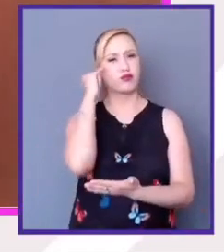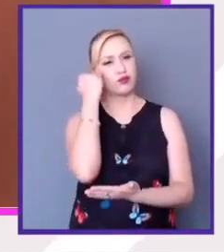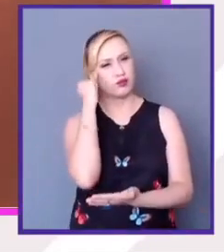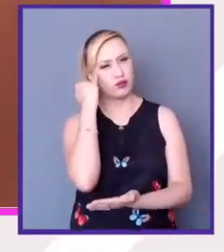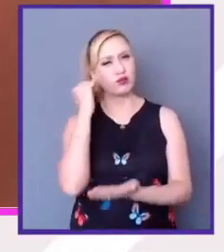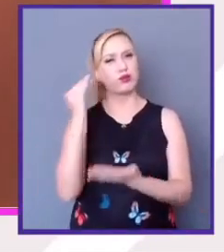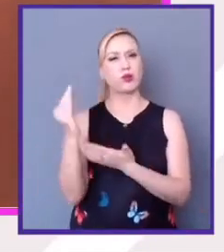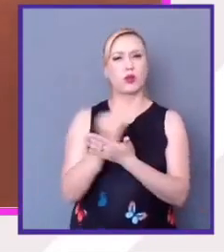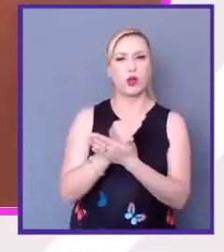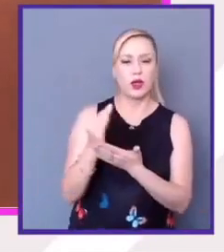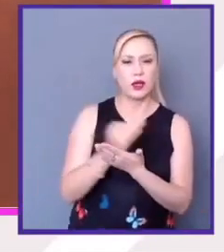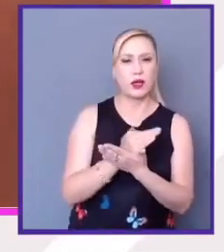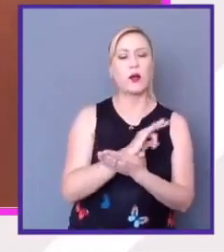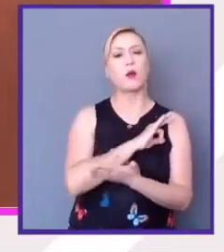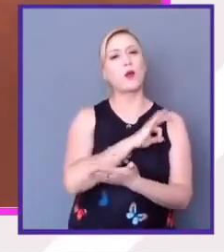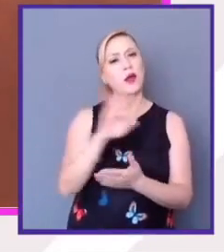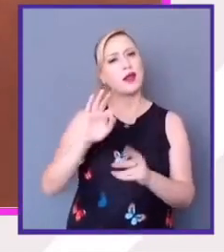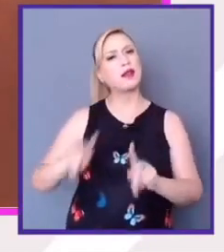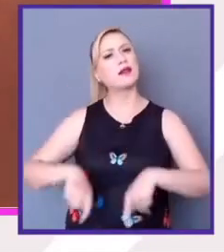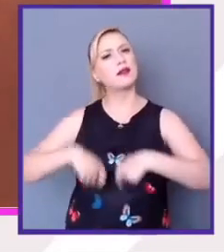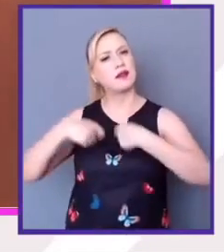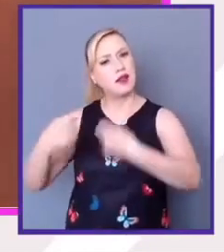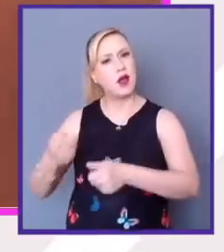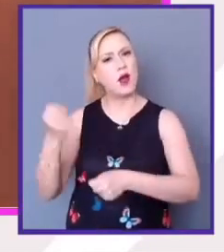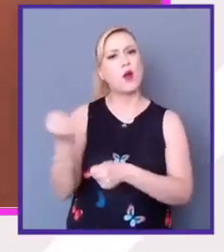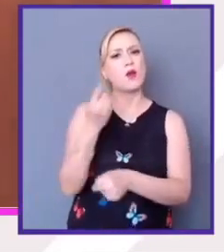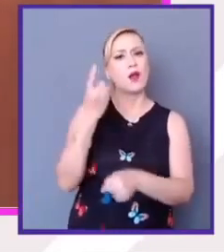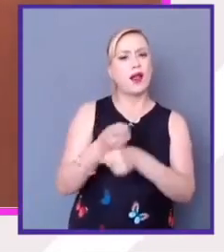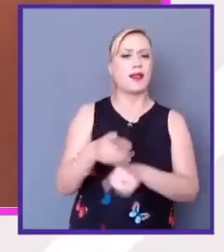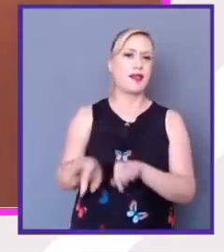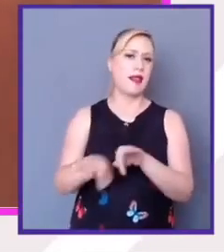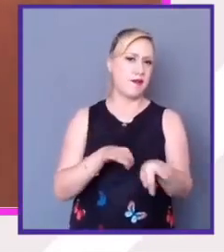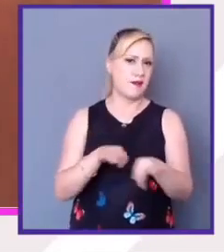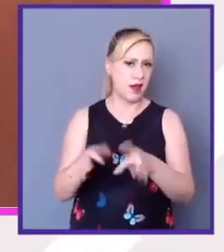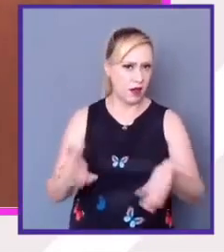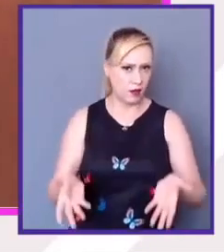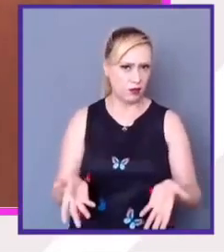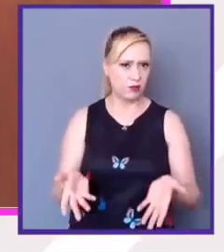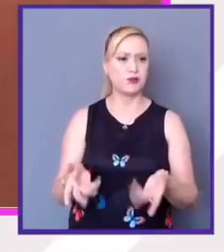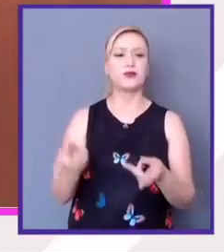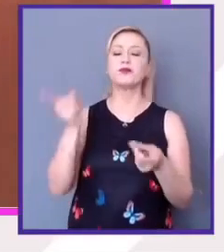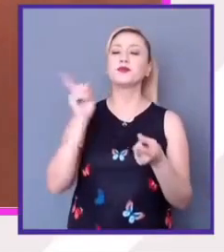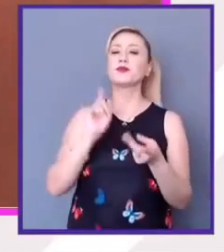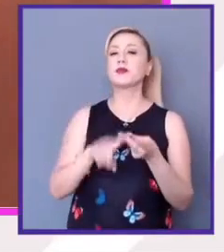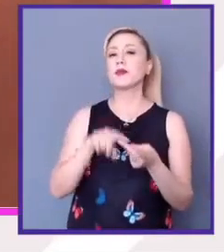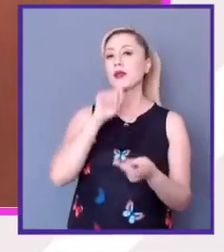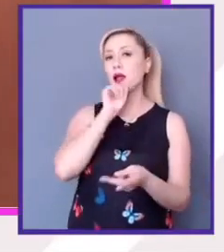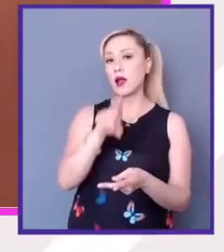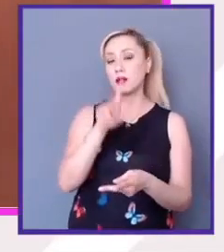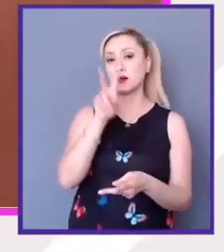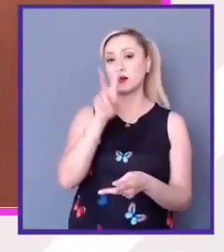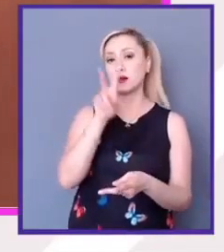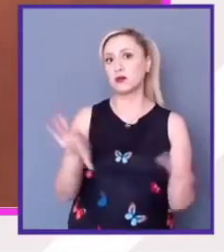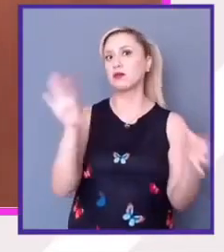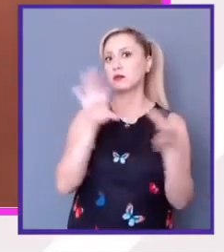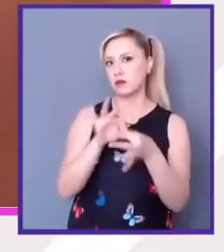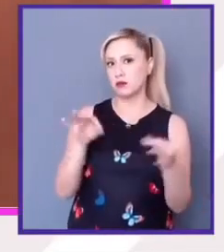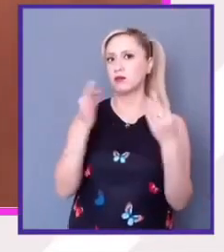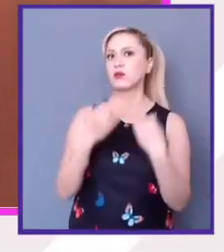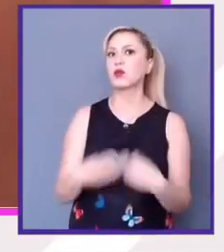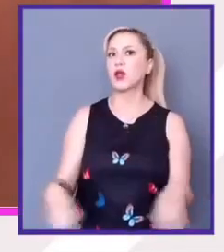puedan acceder a mejores oportunidades laborales, ¿no? Asimismo, también es importante señalar, ¿no?,